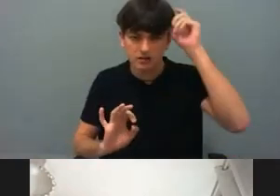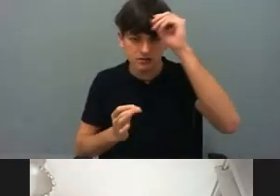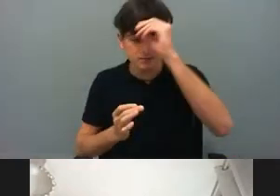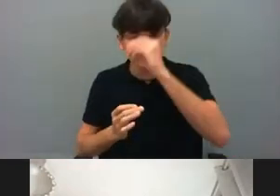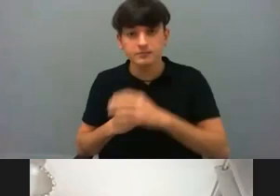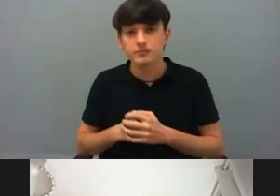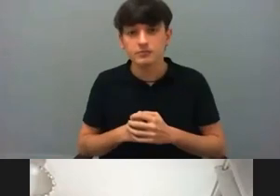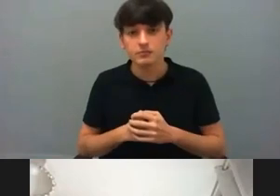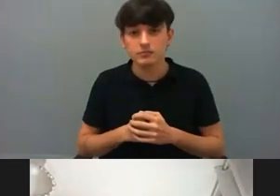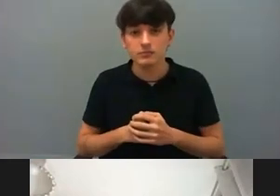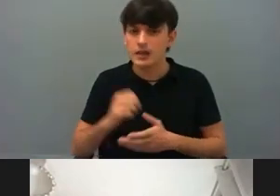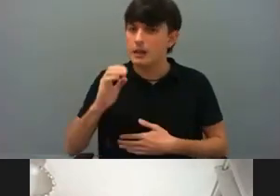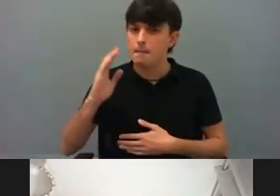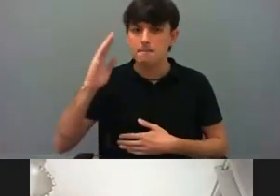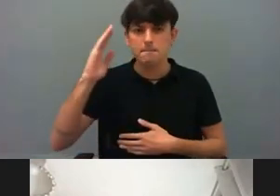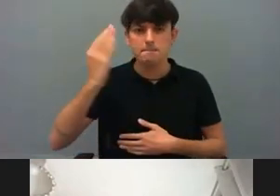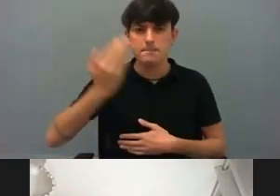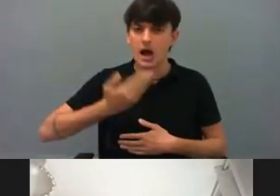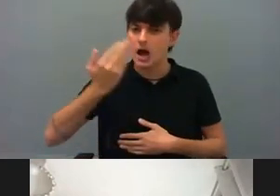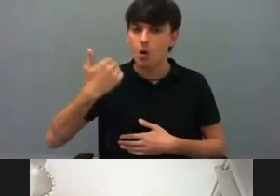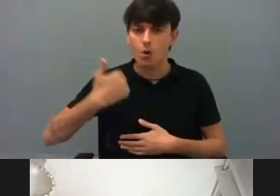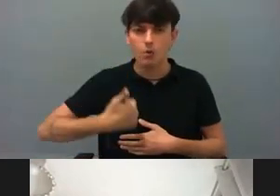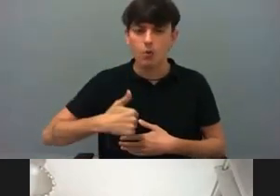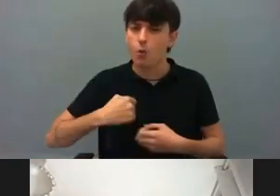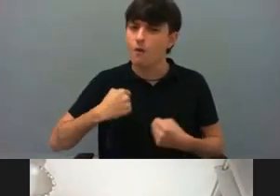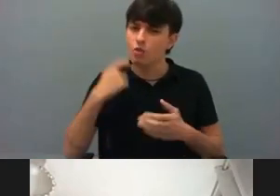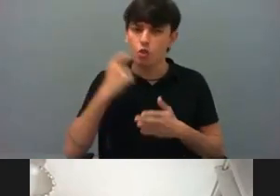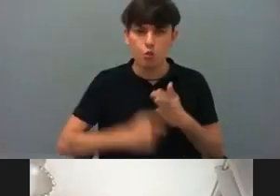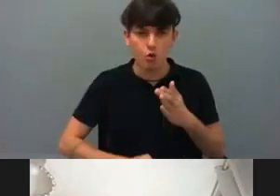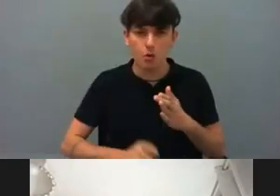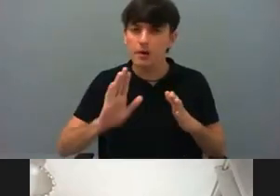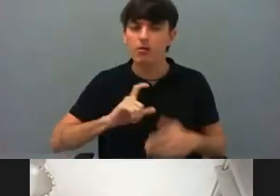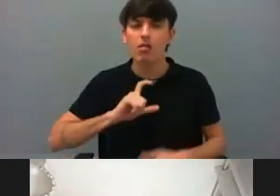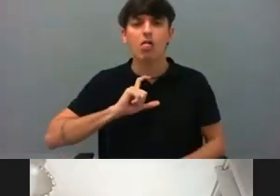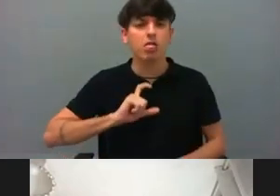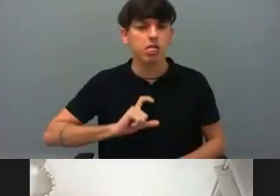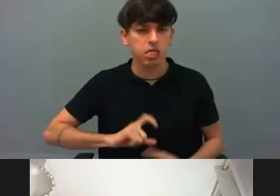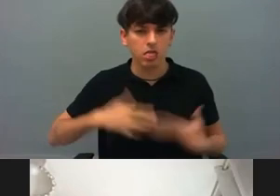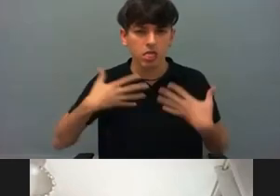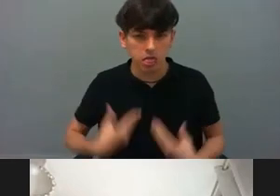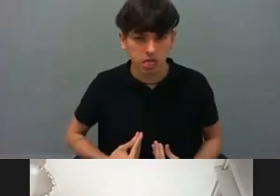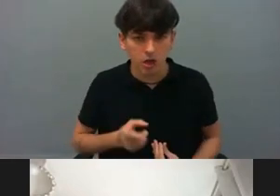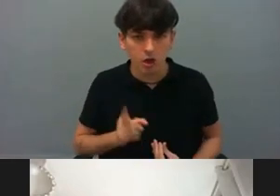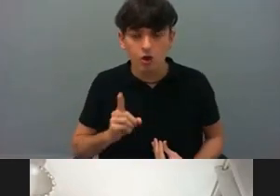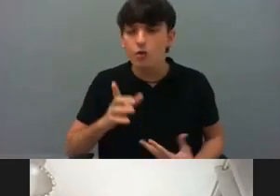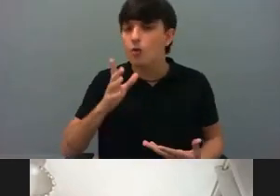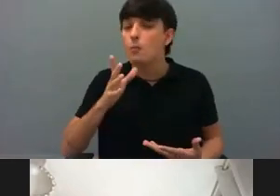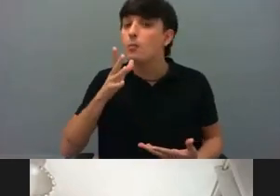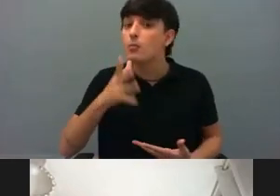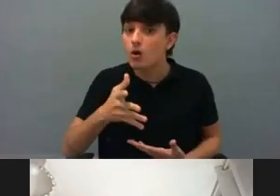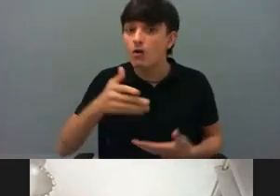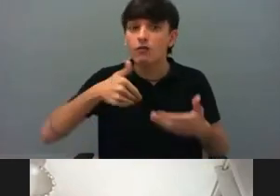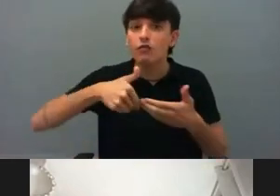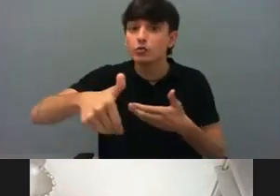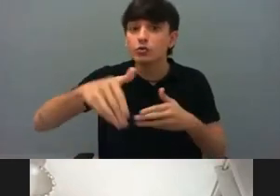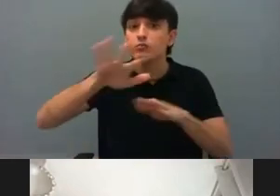El impacto fue tremendo, pero no nos vinimos abajo, quizás por no conocer su futuro. Mi hija tiene